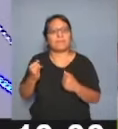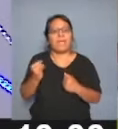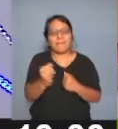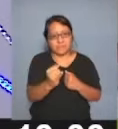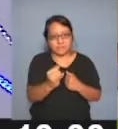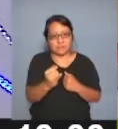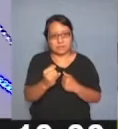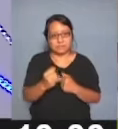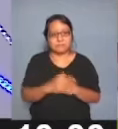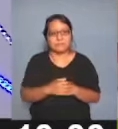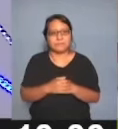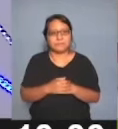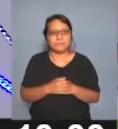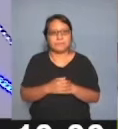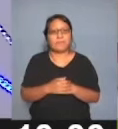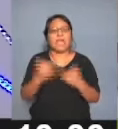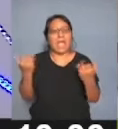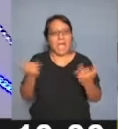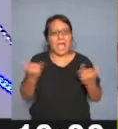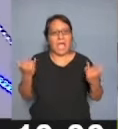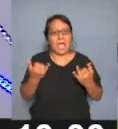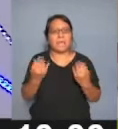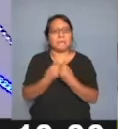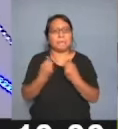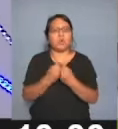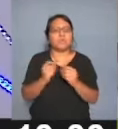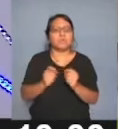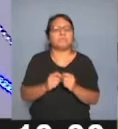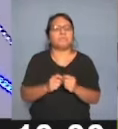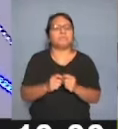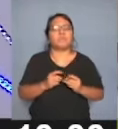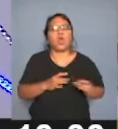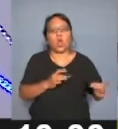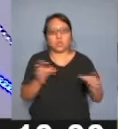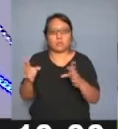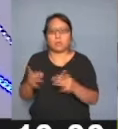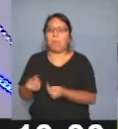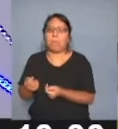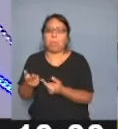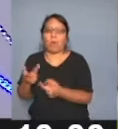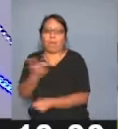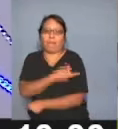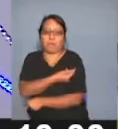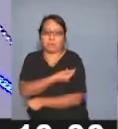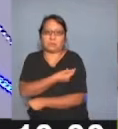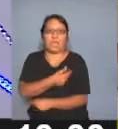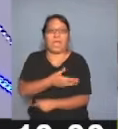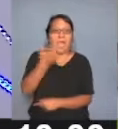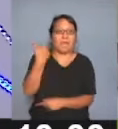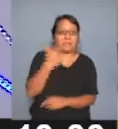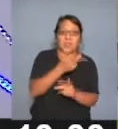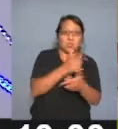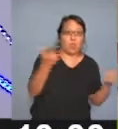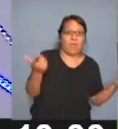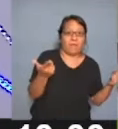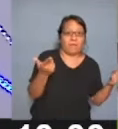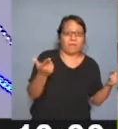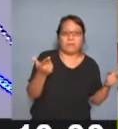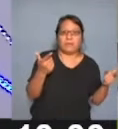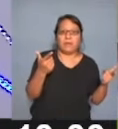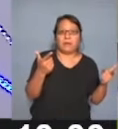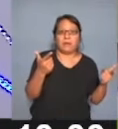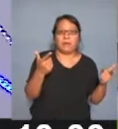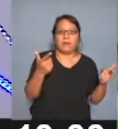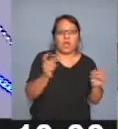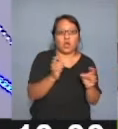que ahora, claro, que hay muchos casos de COVID, hay pocas vacunas, ¿no? Que antes, cuando no había casos de COVID, la gente no iba a completar los